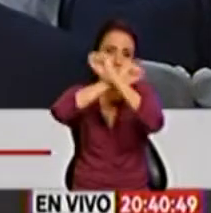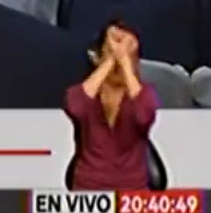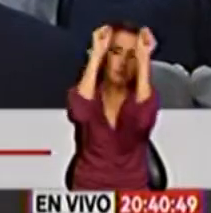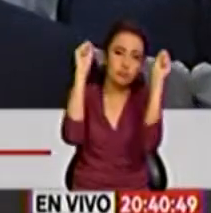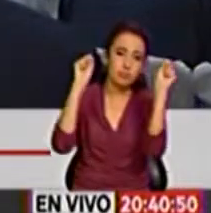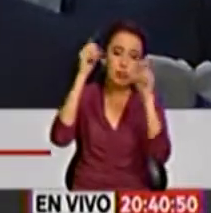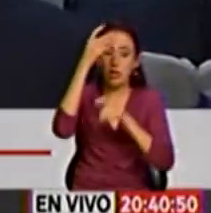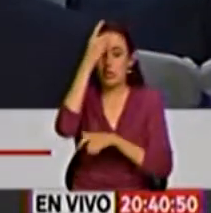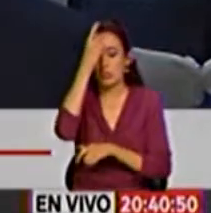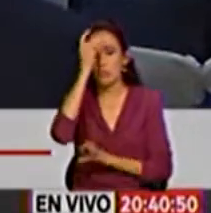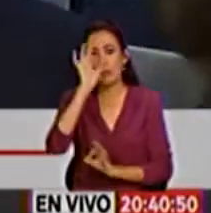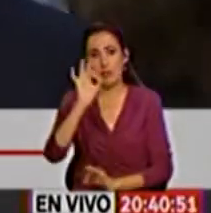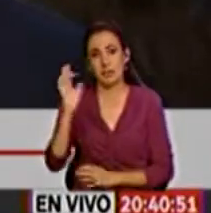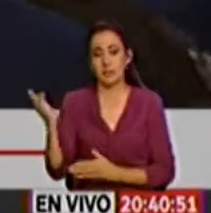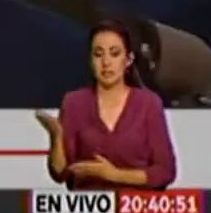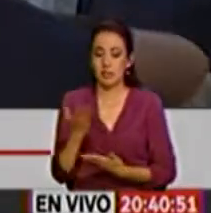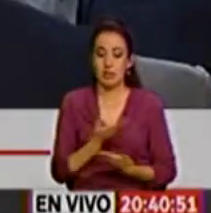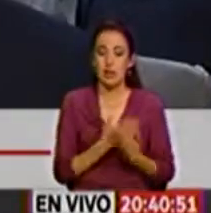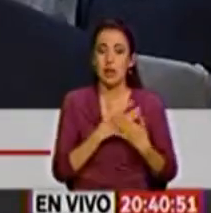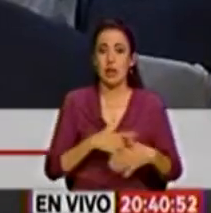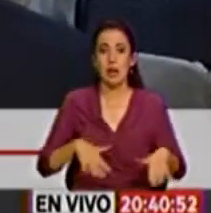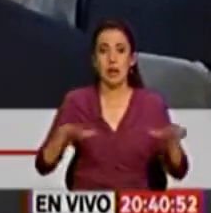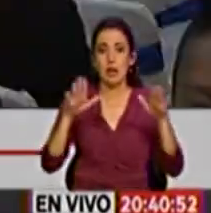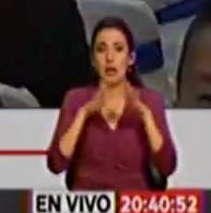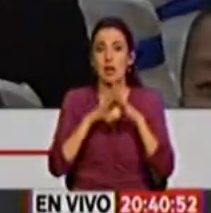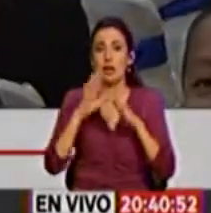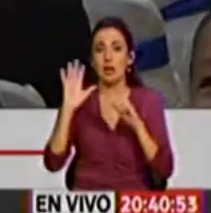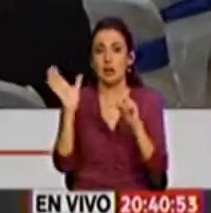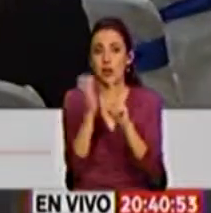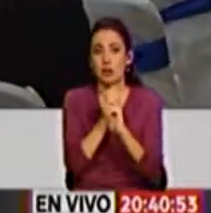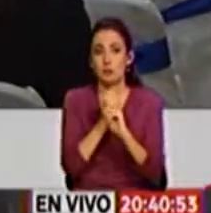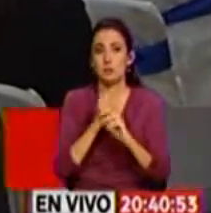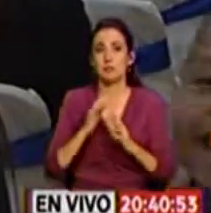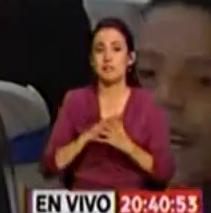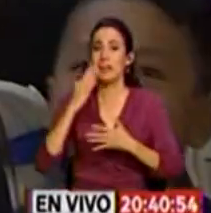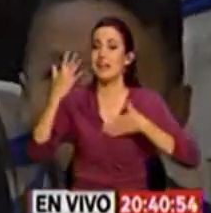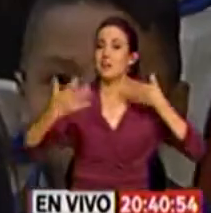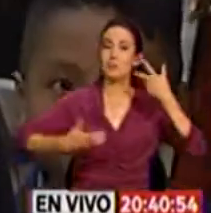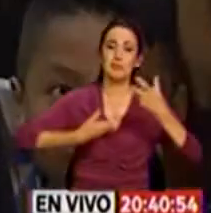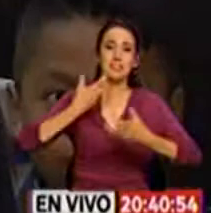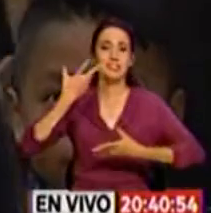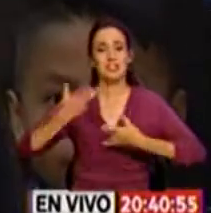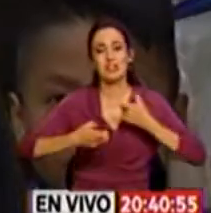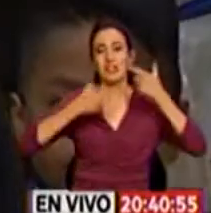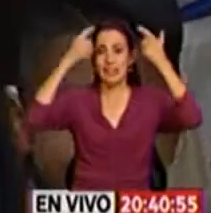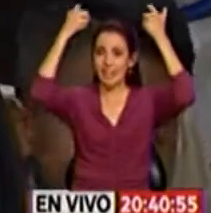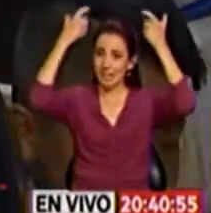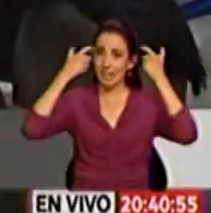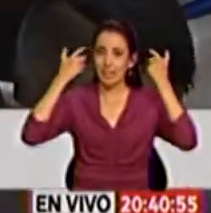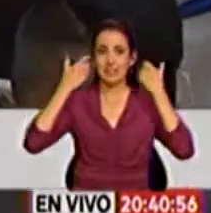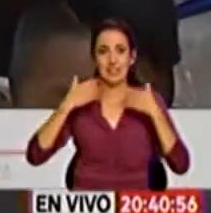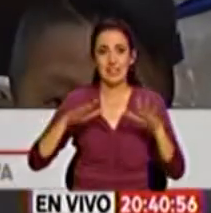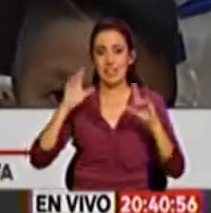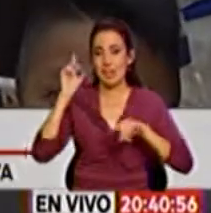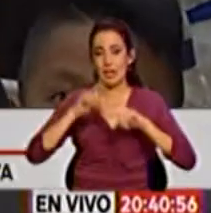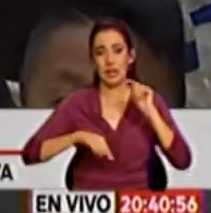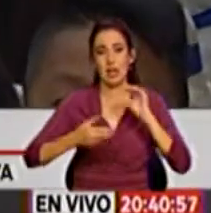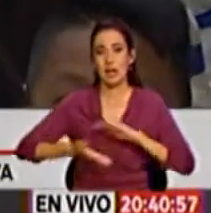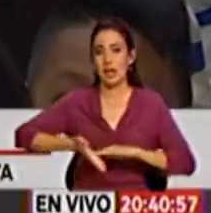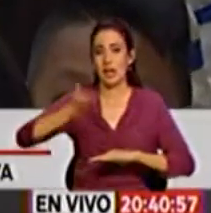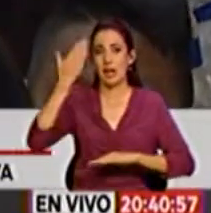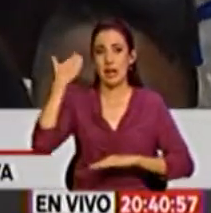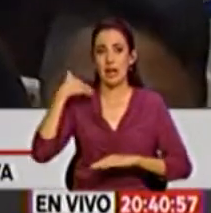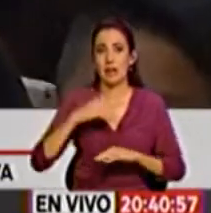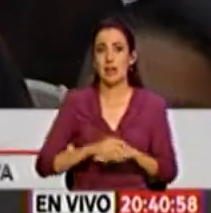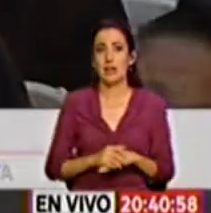pero bueno, vale la pena ahora que ya lo logramos. Emocionante que nos vamos a graduar los dos y es una meta que no pudimos hacer, capaz por lo